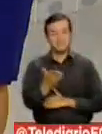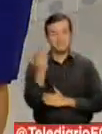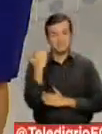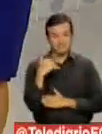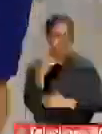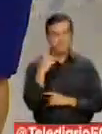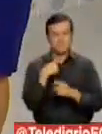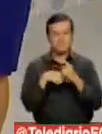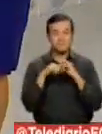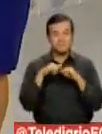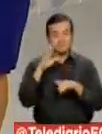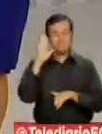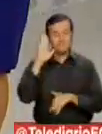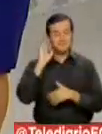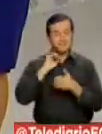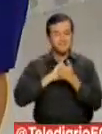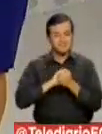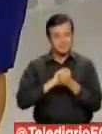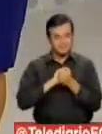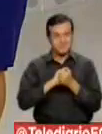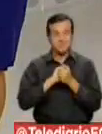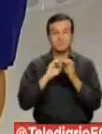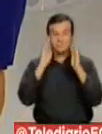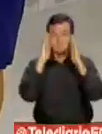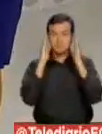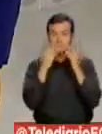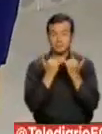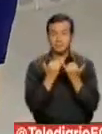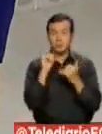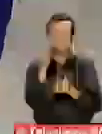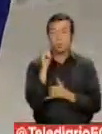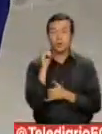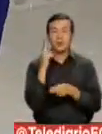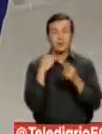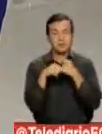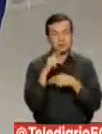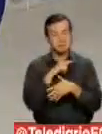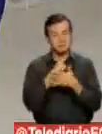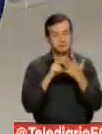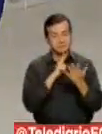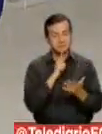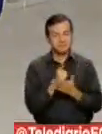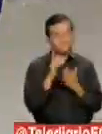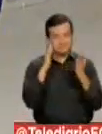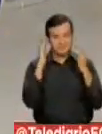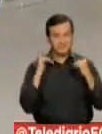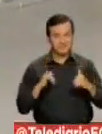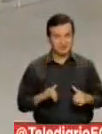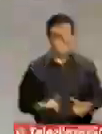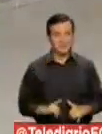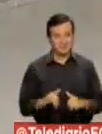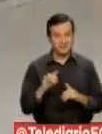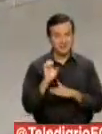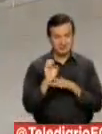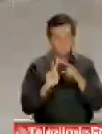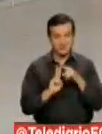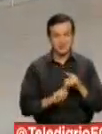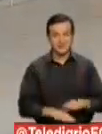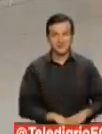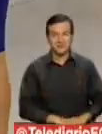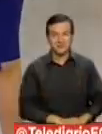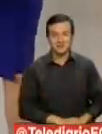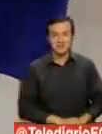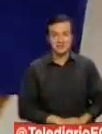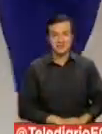Telediario, pero enseguida viene Más Cerca. Estaremos dedicándole este día jueves a los emprendedores. Así es que quédese con nosotros en Ecuador TV.